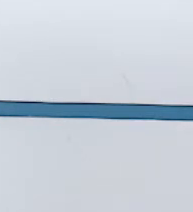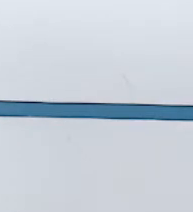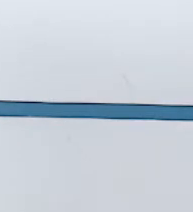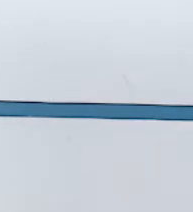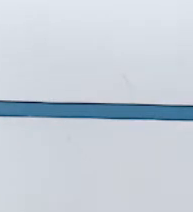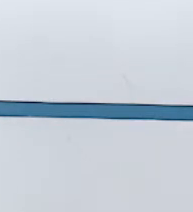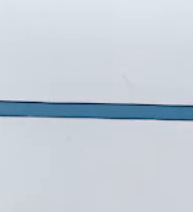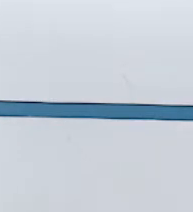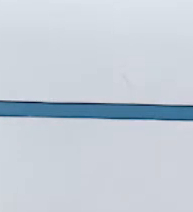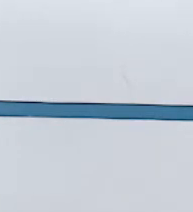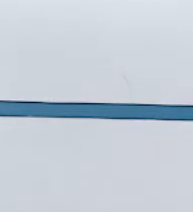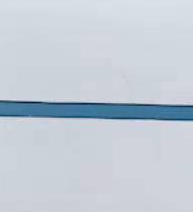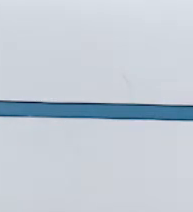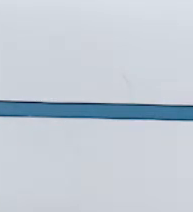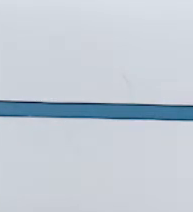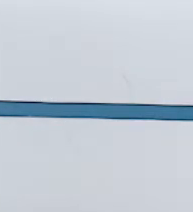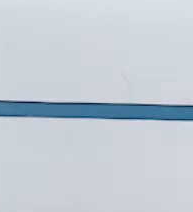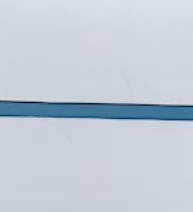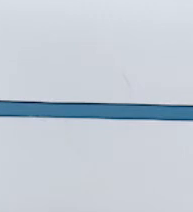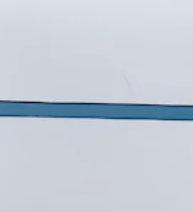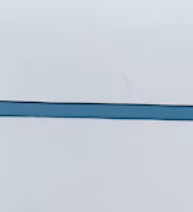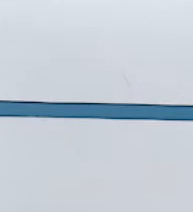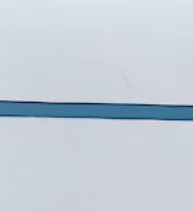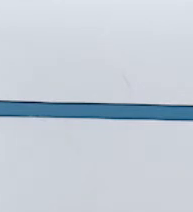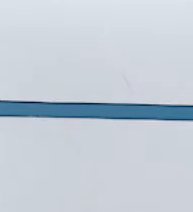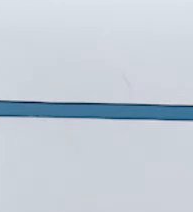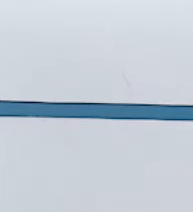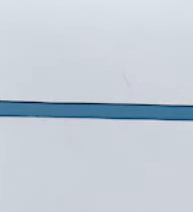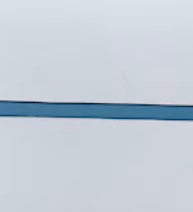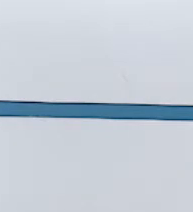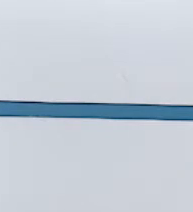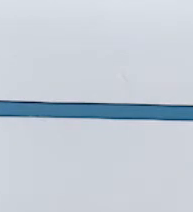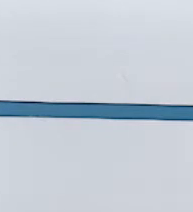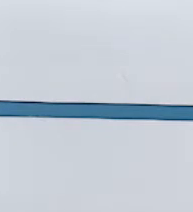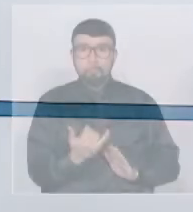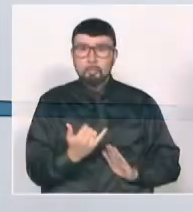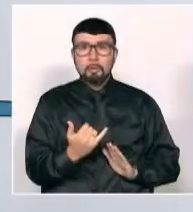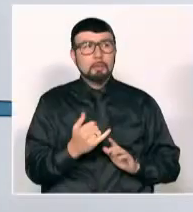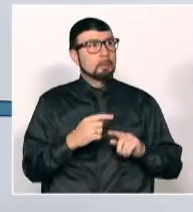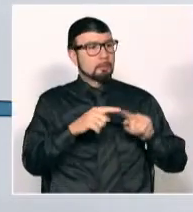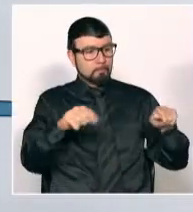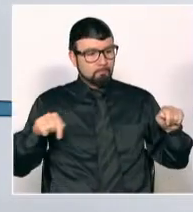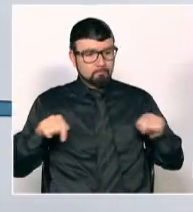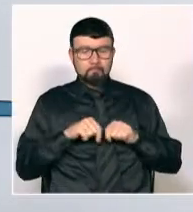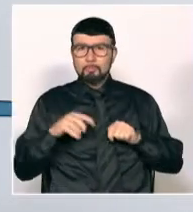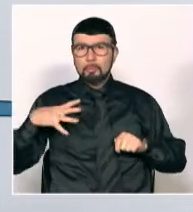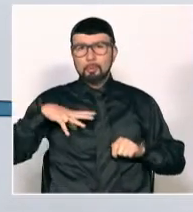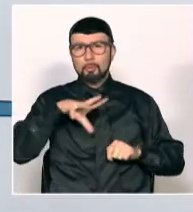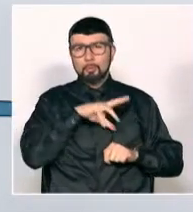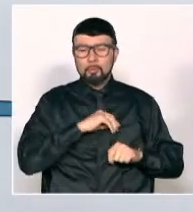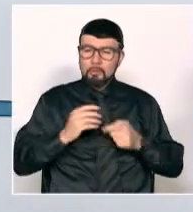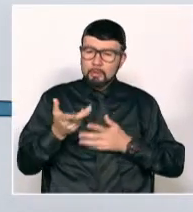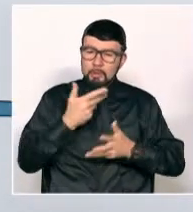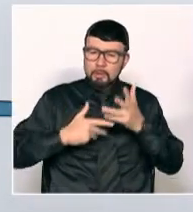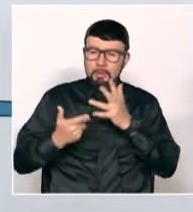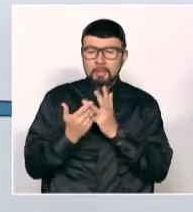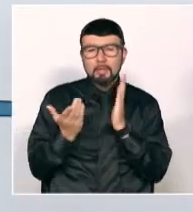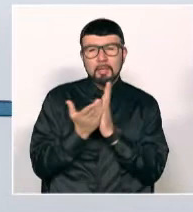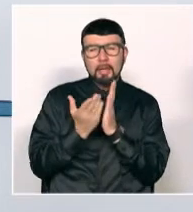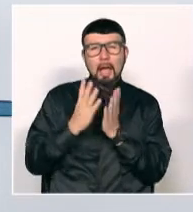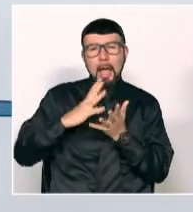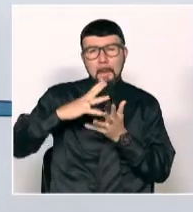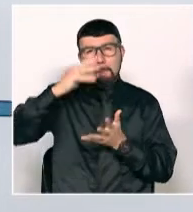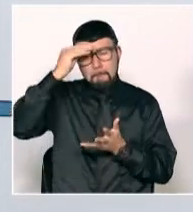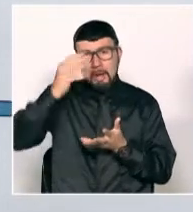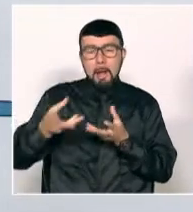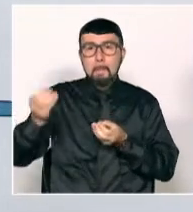ustedes nuevamente un programa que es un espacio para que todos nos eduquemos un poco más acerca de la salud.